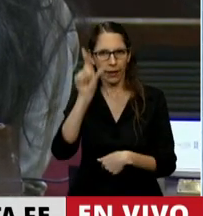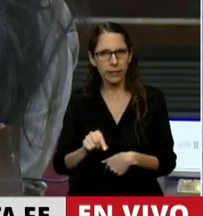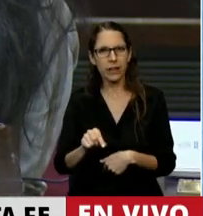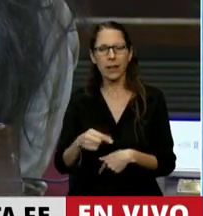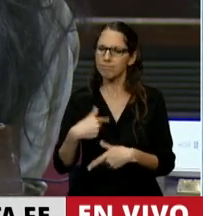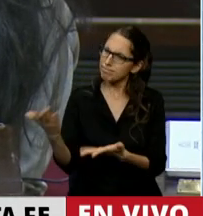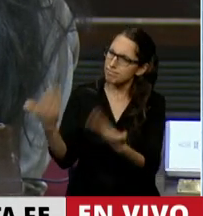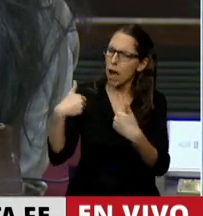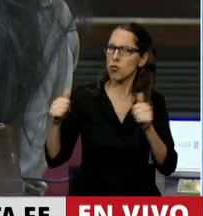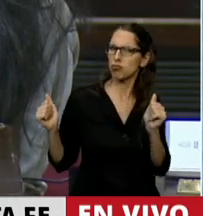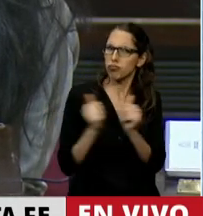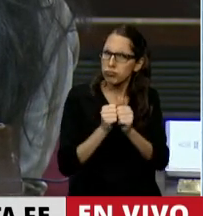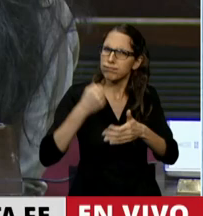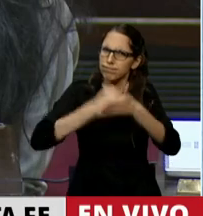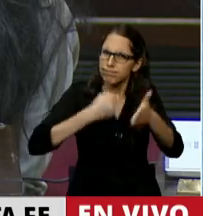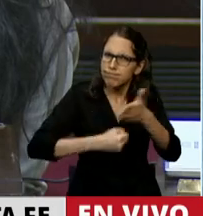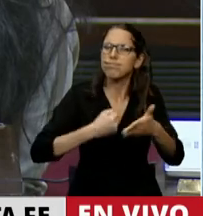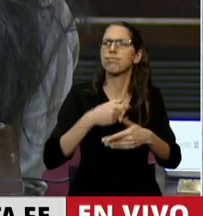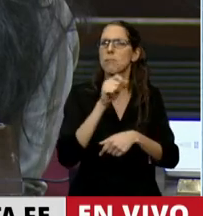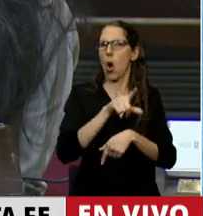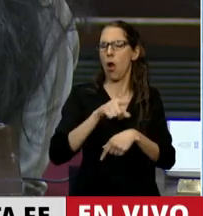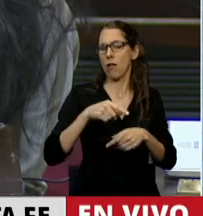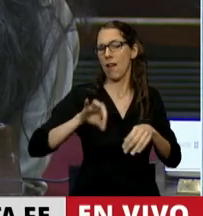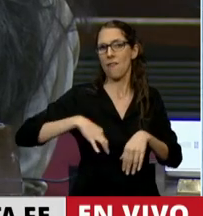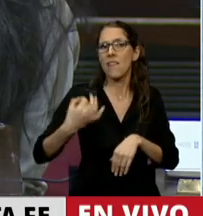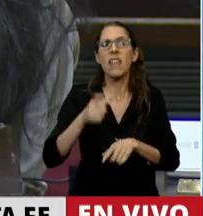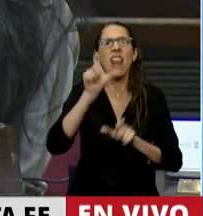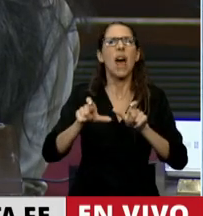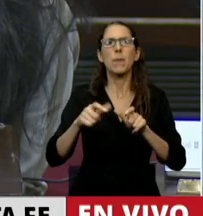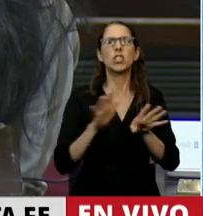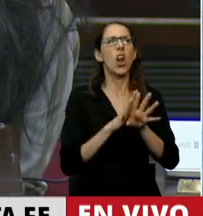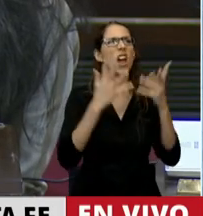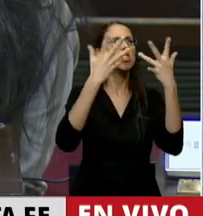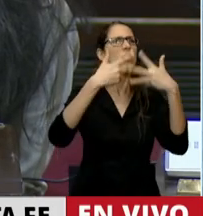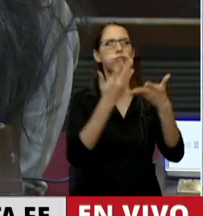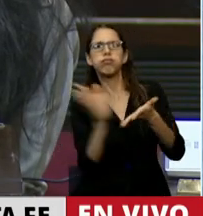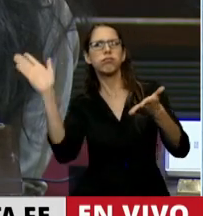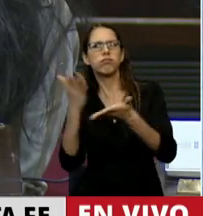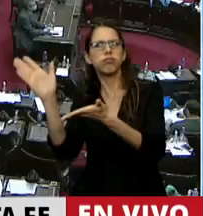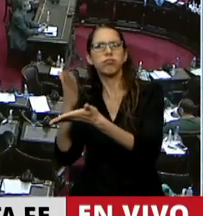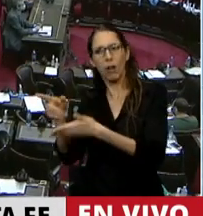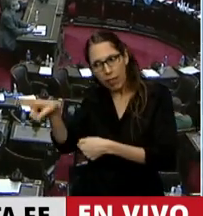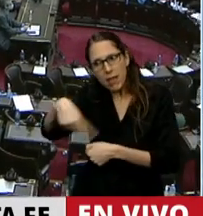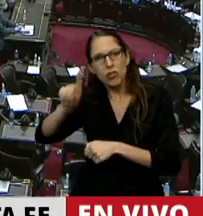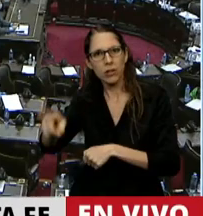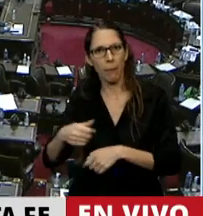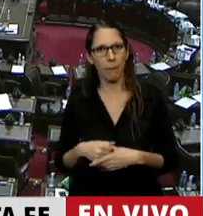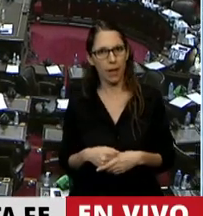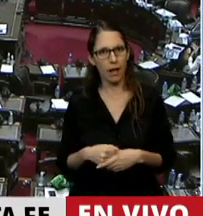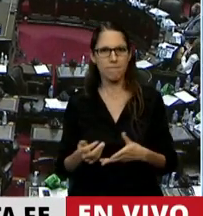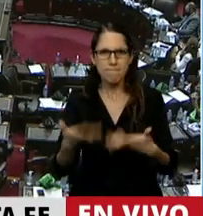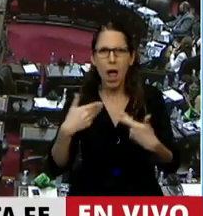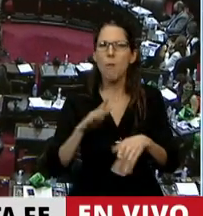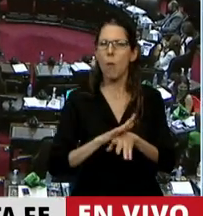vida también de los descartados de nuestro sistema. Los convoco también a pelear por nuestra patria grande,